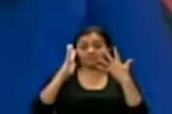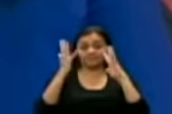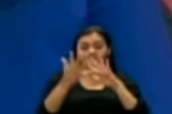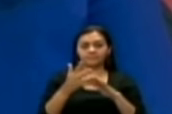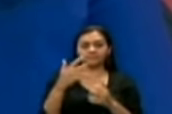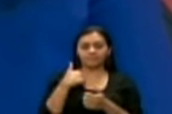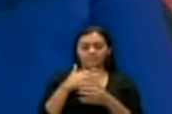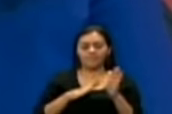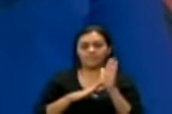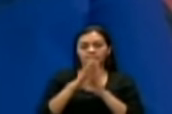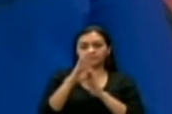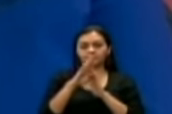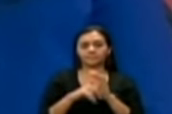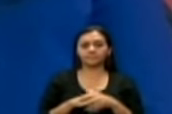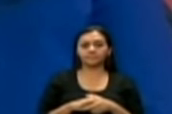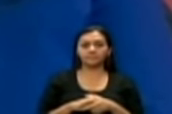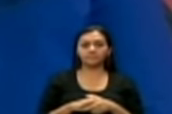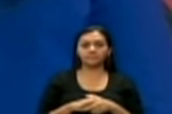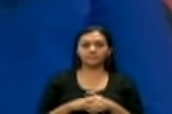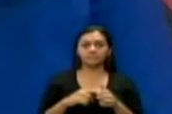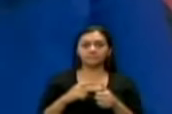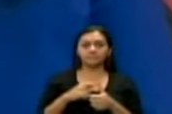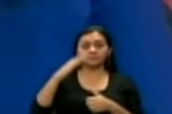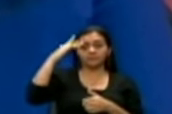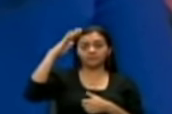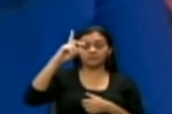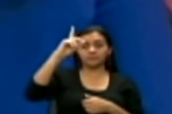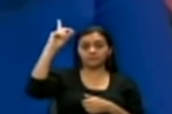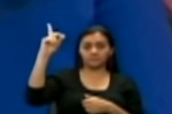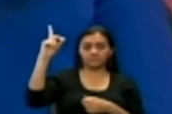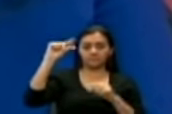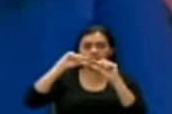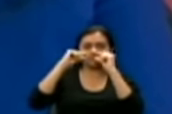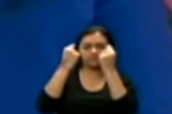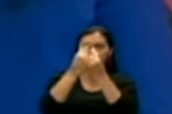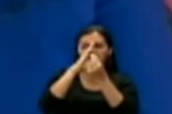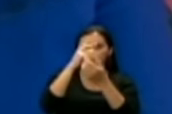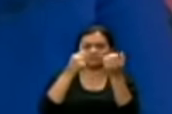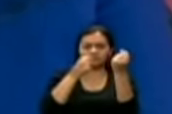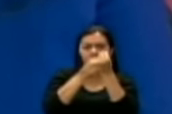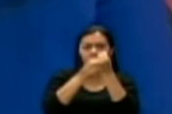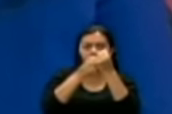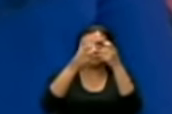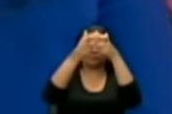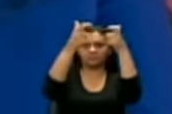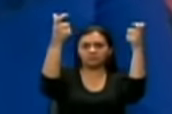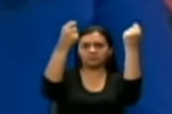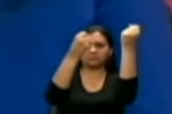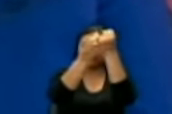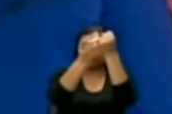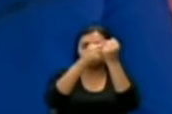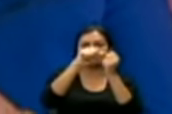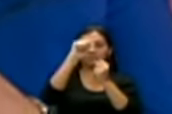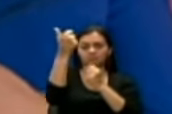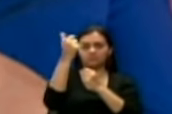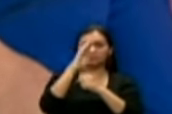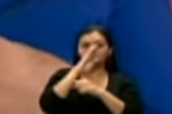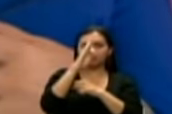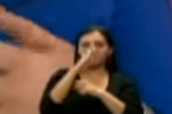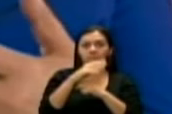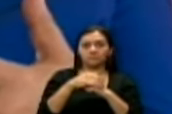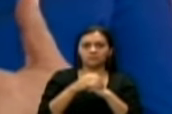y progresistas. Las derechas oligárquicas apoyadas por el imperio y por todas las fuerzas